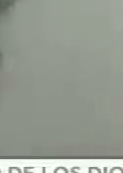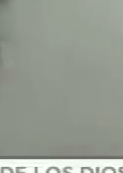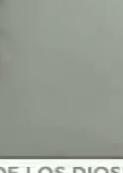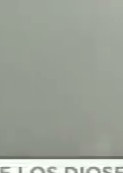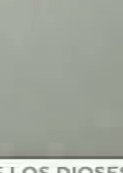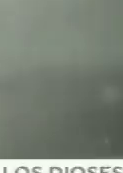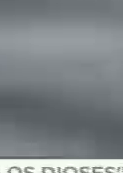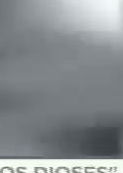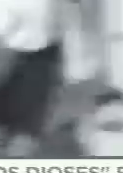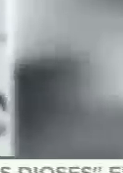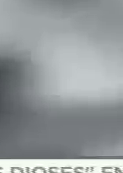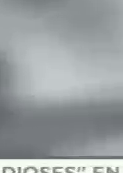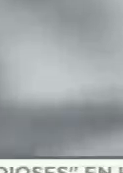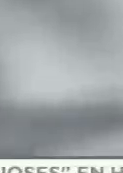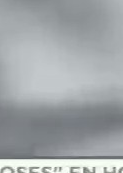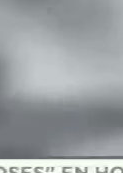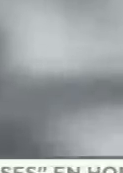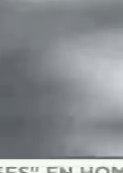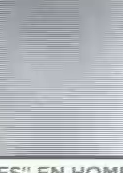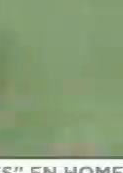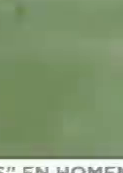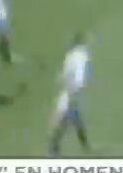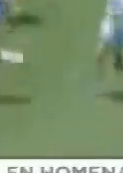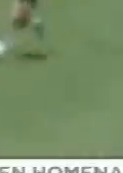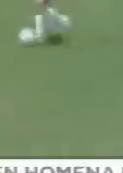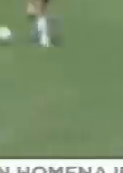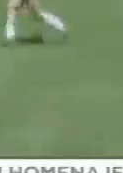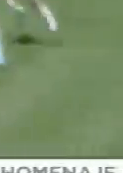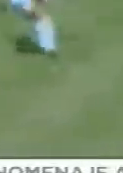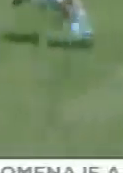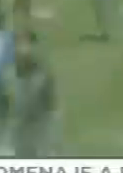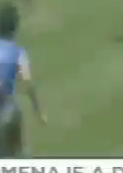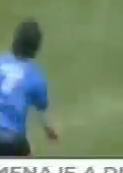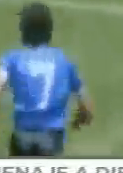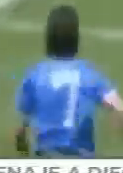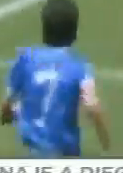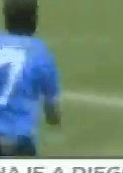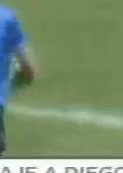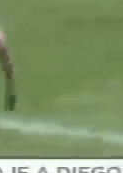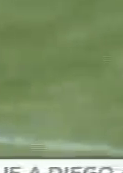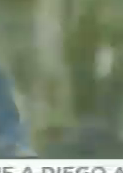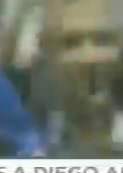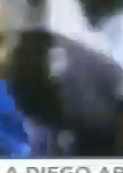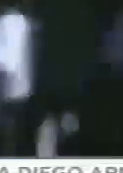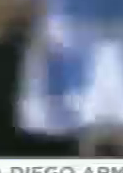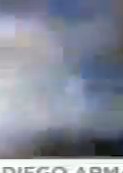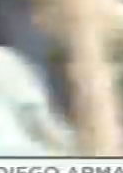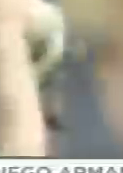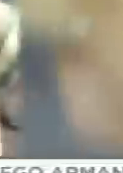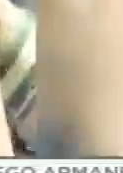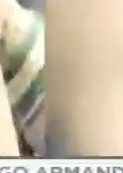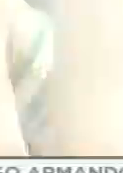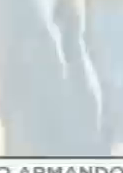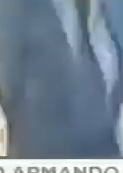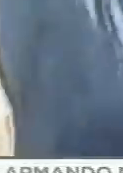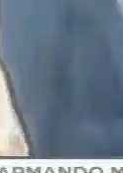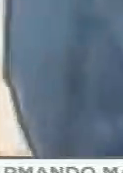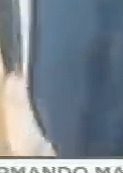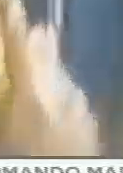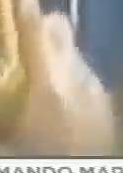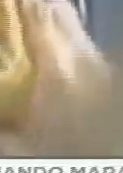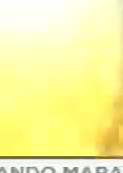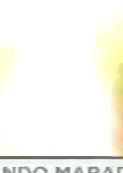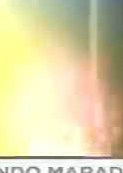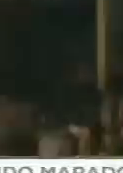el segundo es salir campeón. Sus genuinas palabras sellaron su vida. El número 10 llevó la Copa del Mundo a